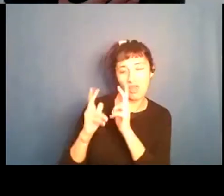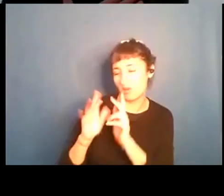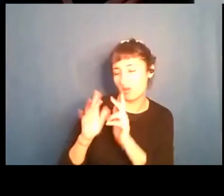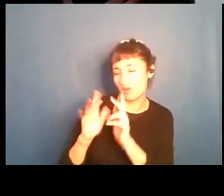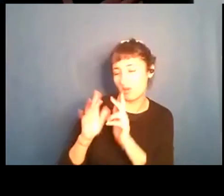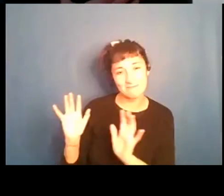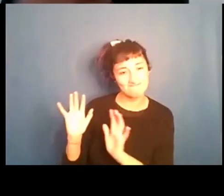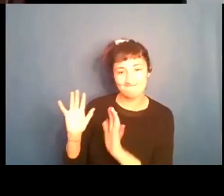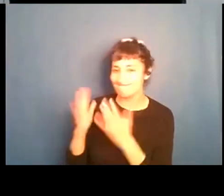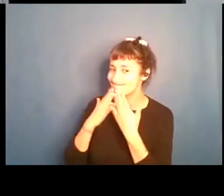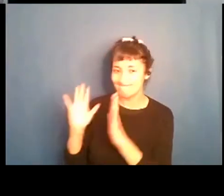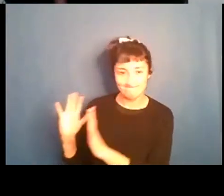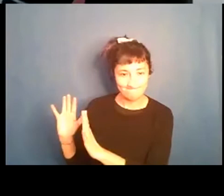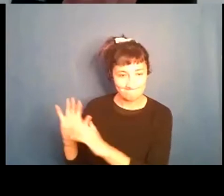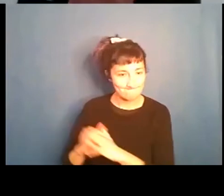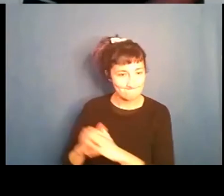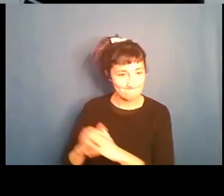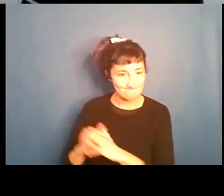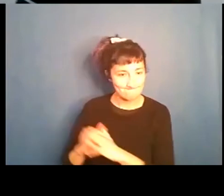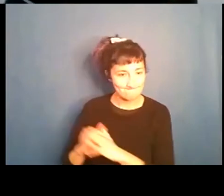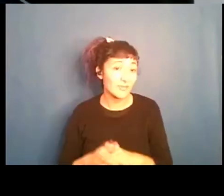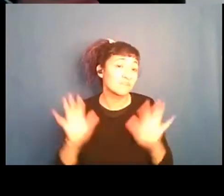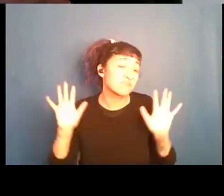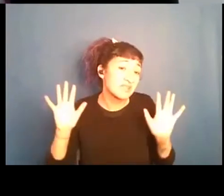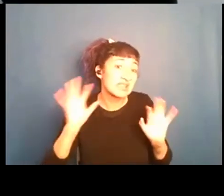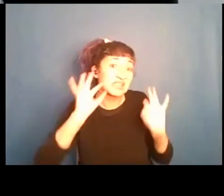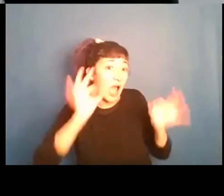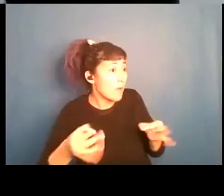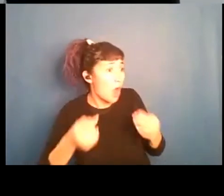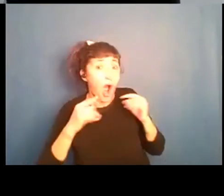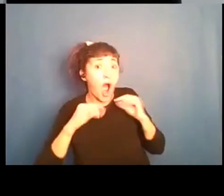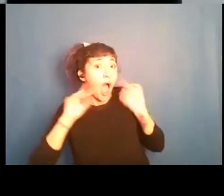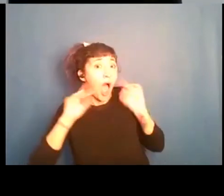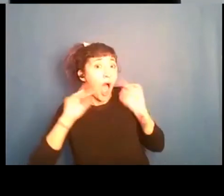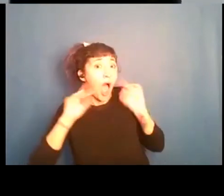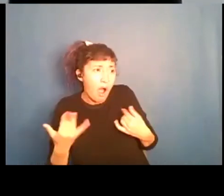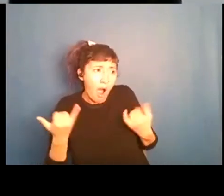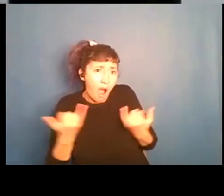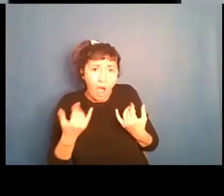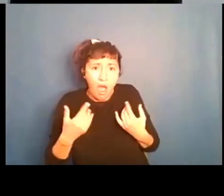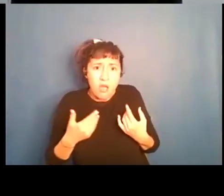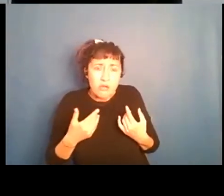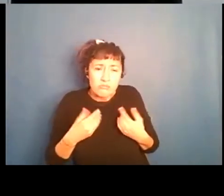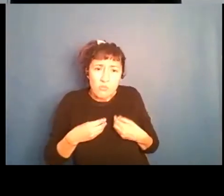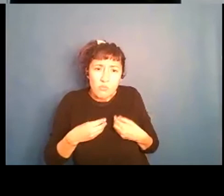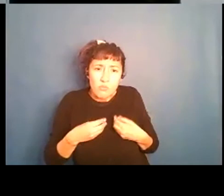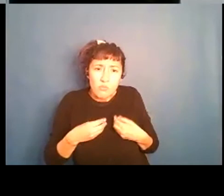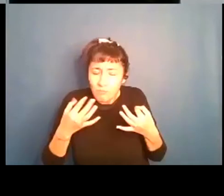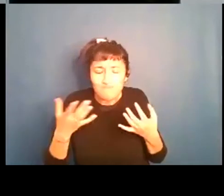Con conocimiento o desconocimiento o con la mejor intención. Pero